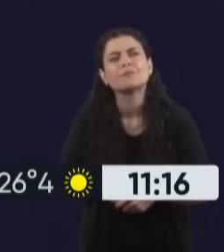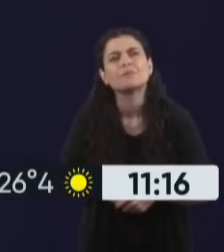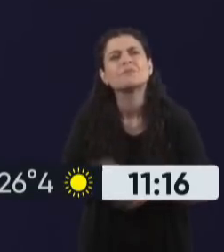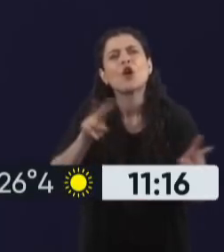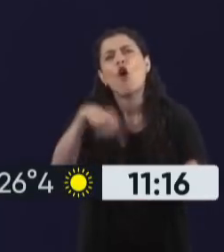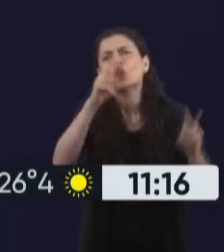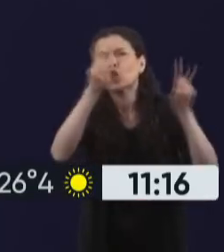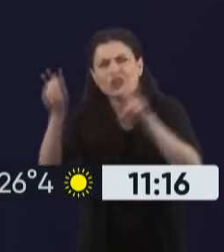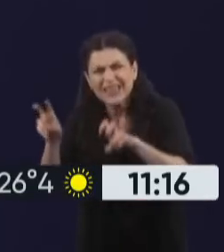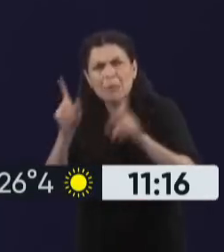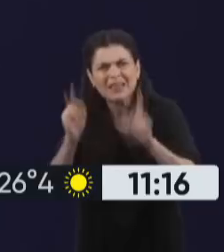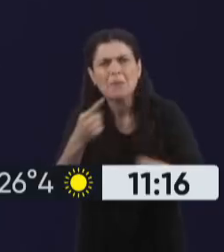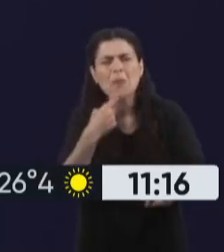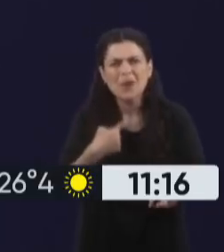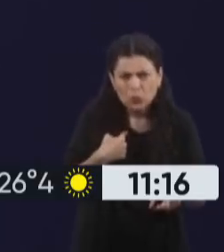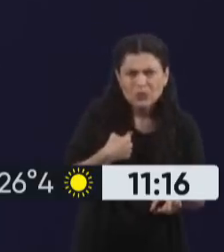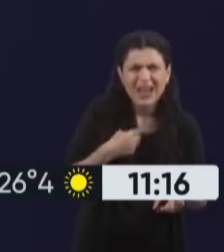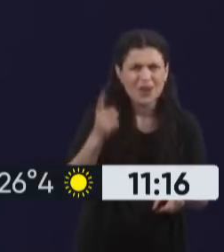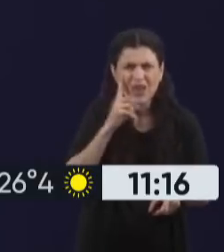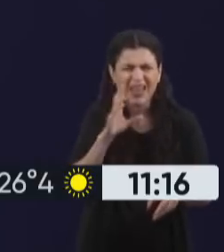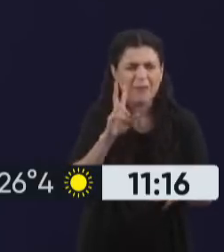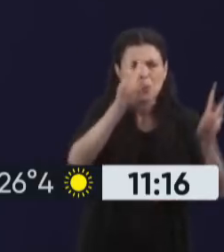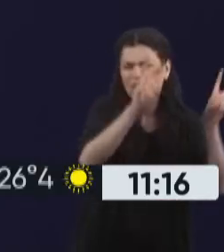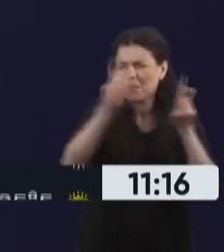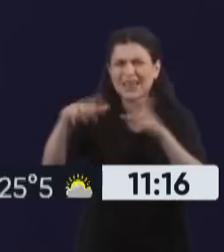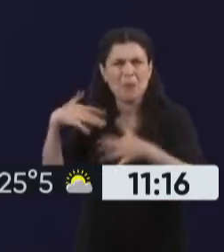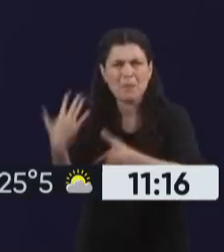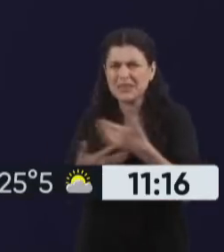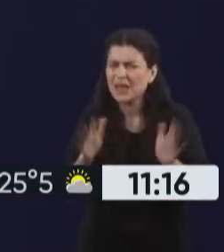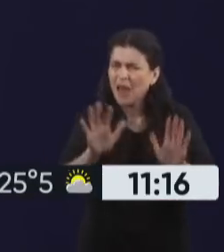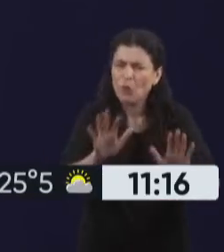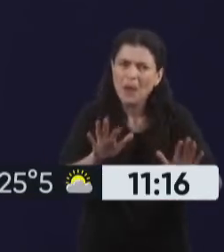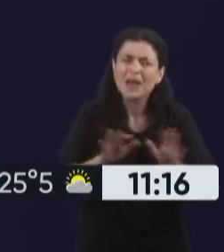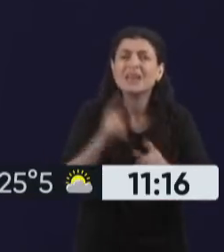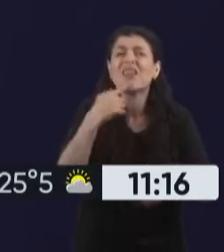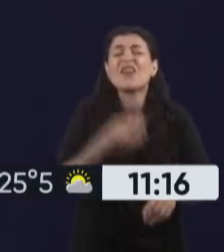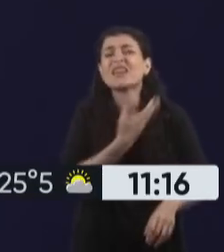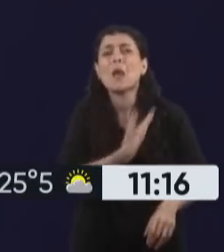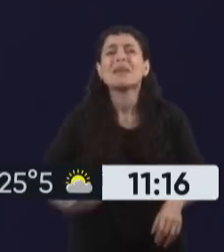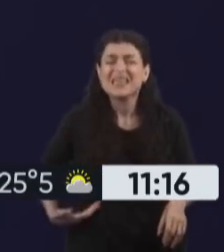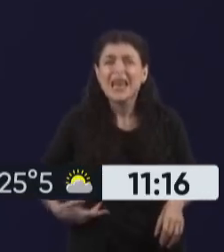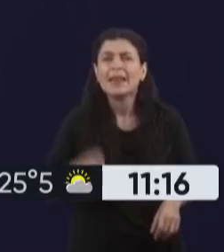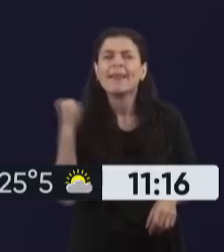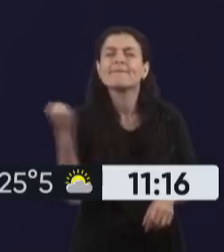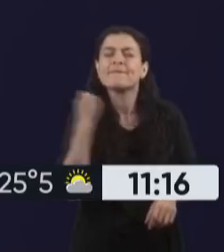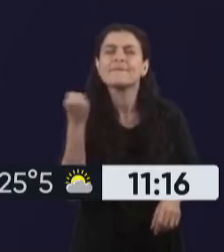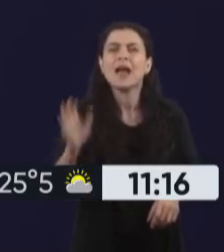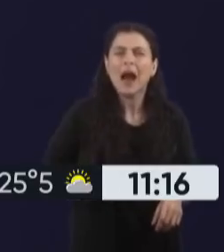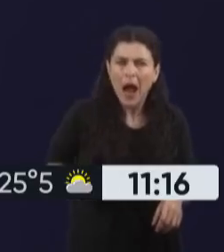por otras cuestiones que nada tienen que ver con las otras cuestiones. Digo, acá la verdad es que el presidente tenga la